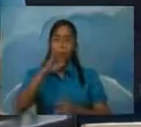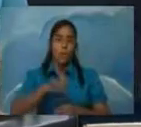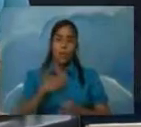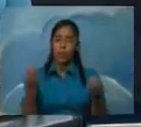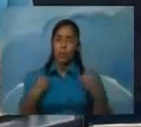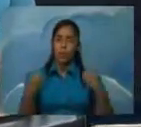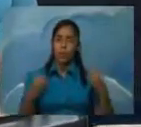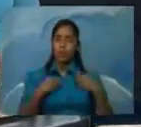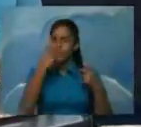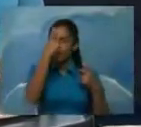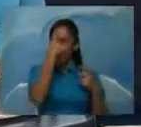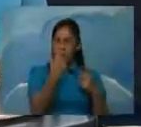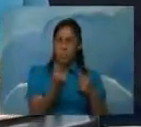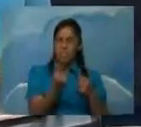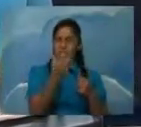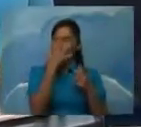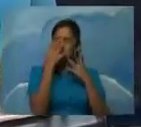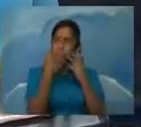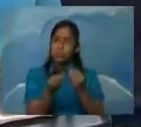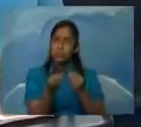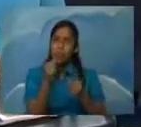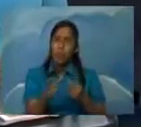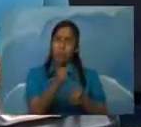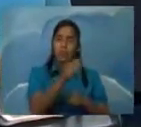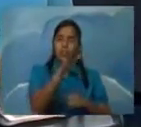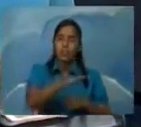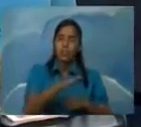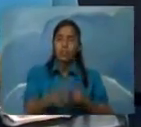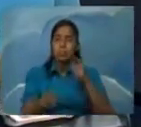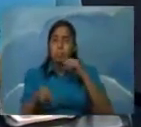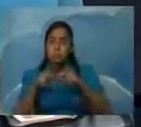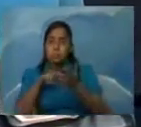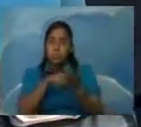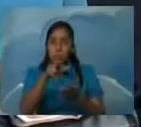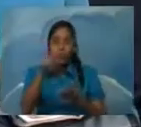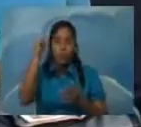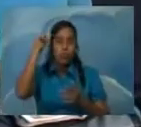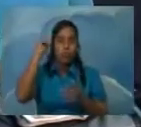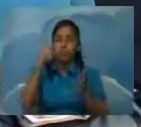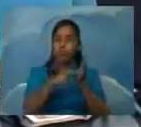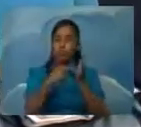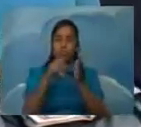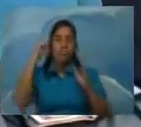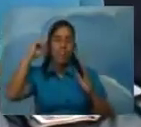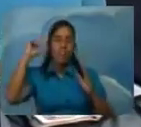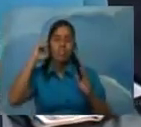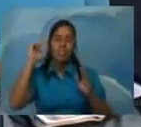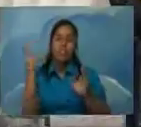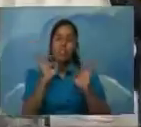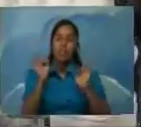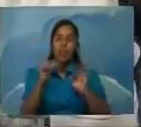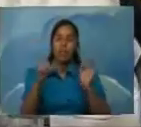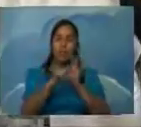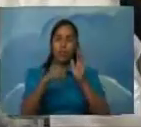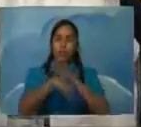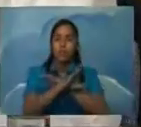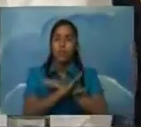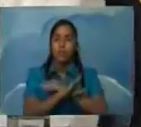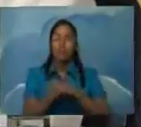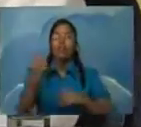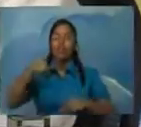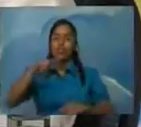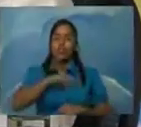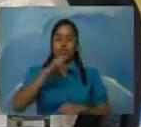como amargados, como gente que anda por ahí, no sabe para dónde va, de dónde viene, por qué está aquí.